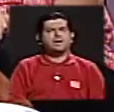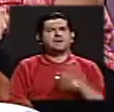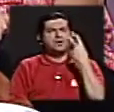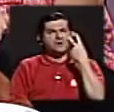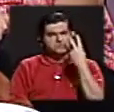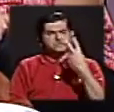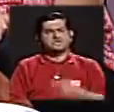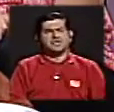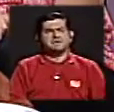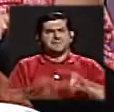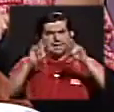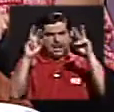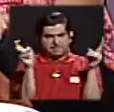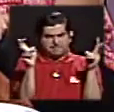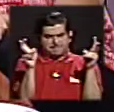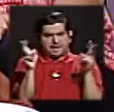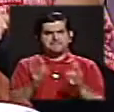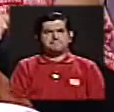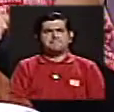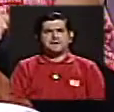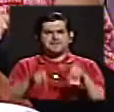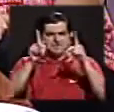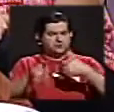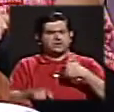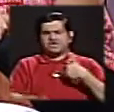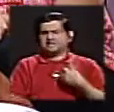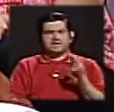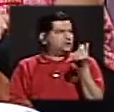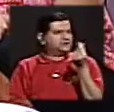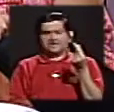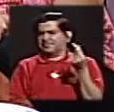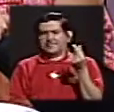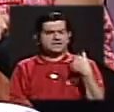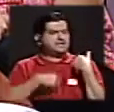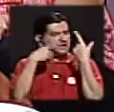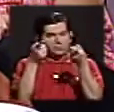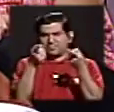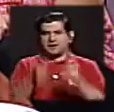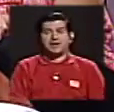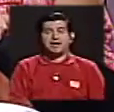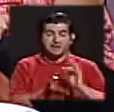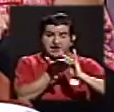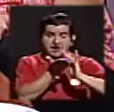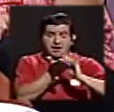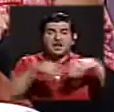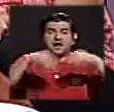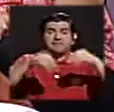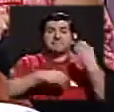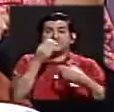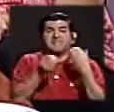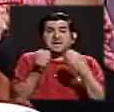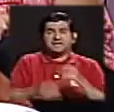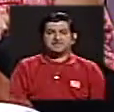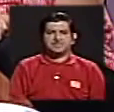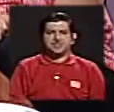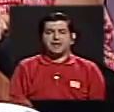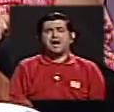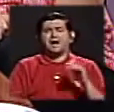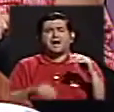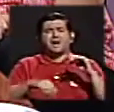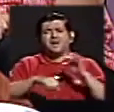veámoslo desde el tema de aquellos que no tienen los recursos económicos para ir efectivamente a la farmacia. ¿Qué tienen que hacer? Tienen que